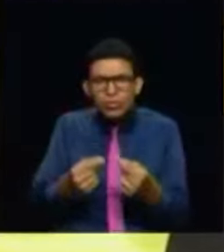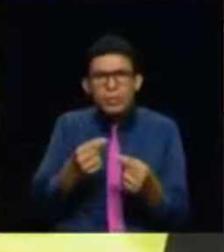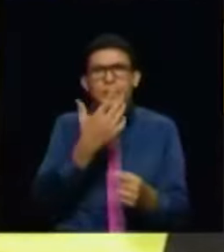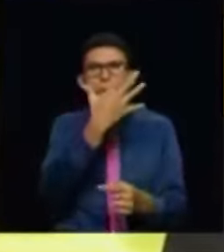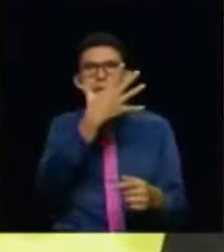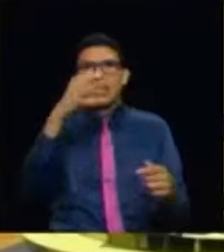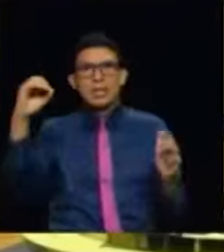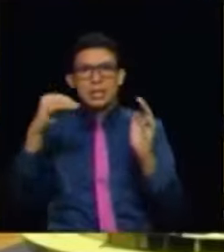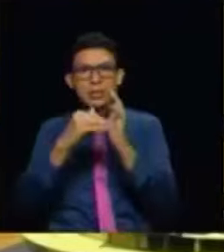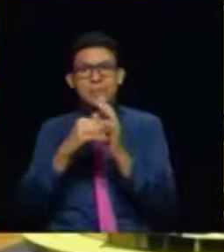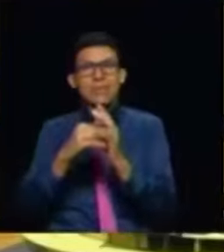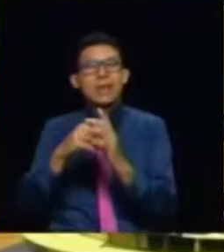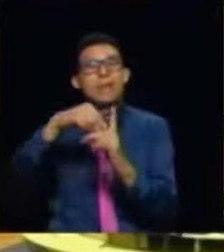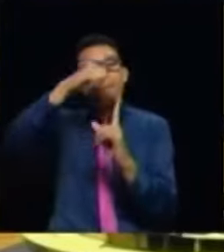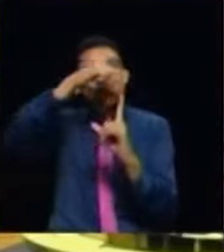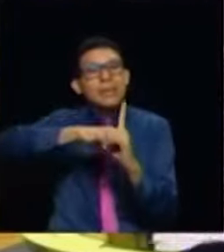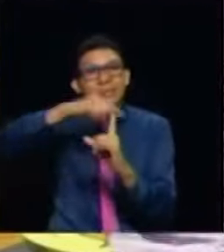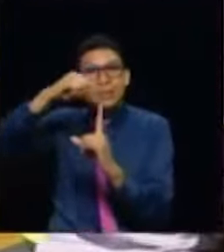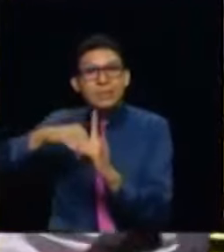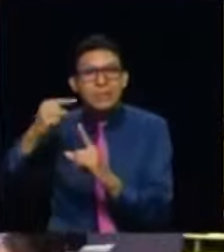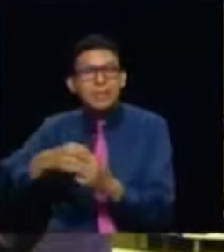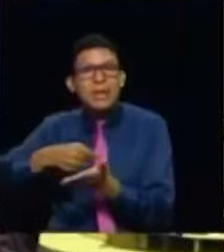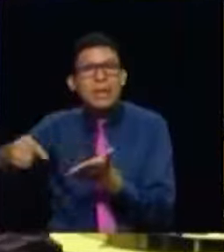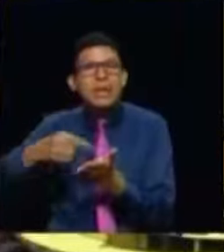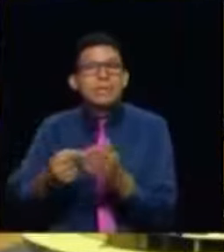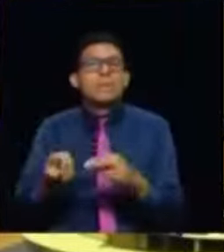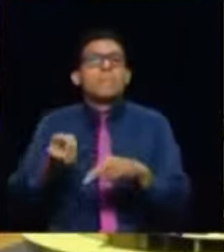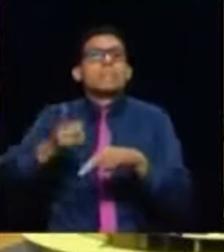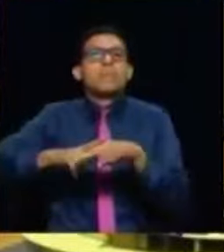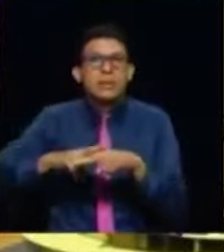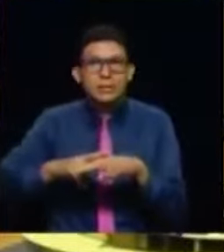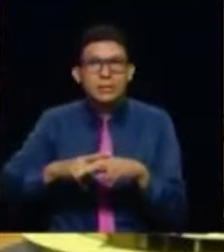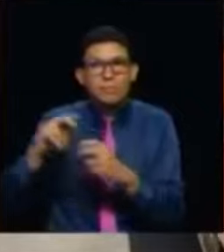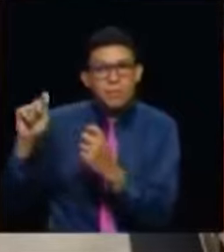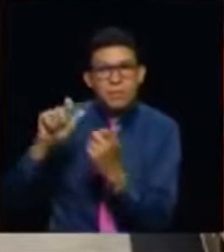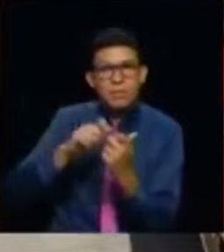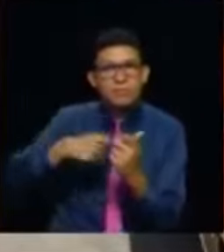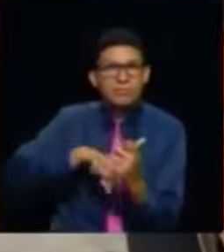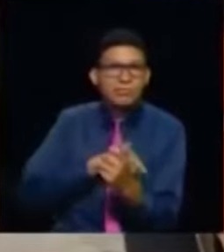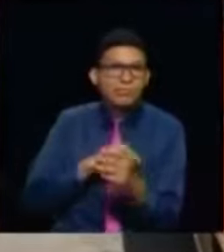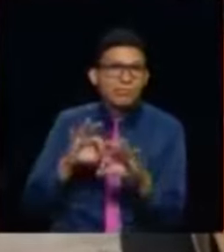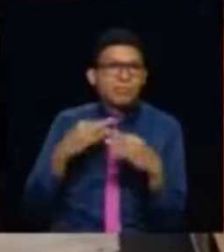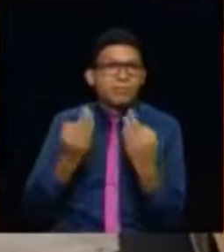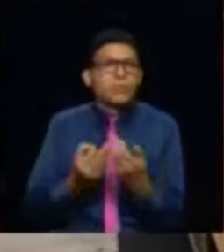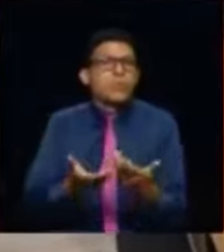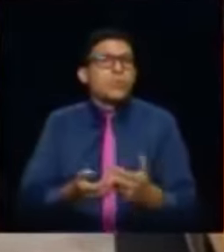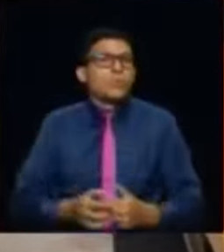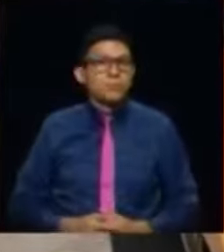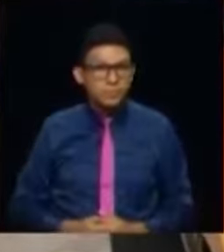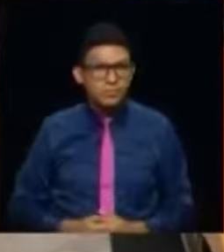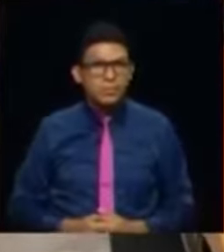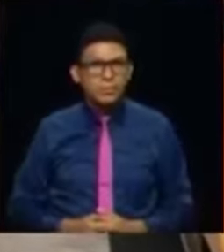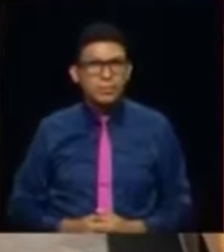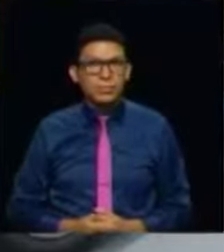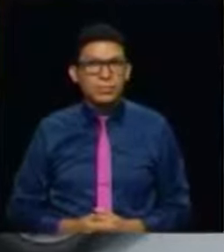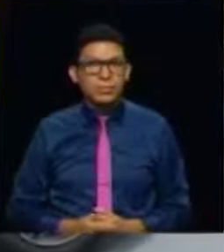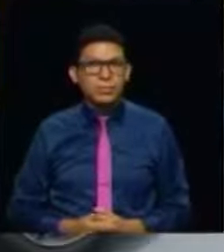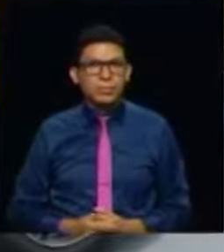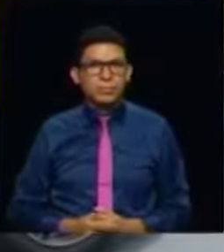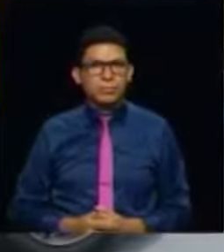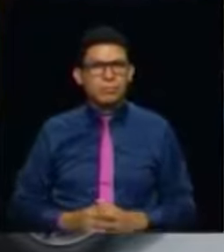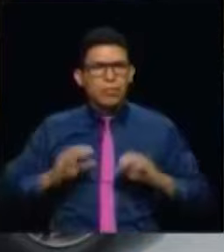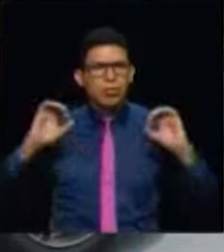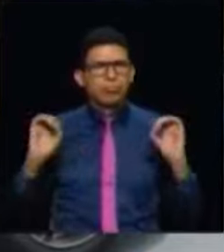pesos mensuales que se gastan de más para el sustento que podríamos llevar para nuestros hogares. A ritmo del